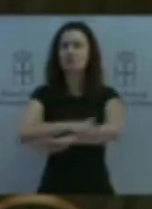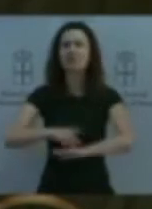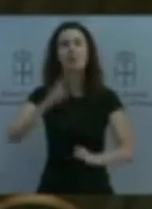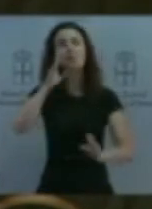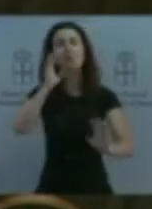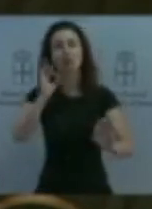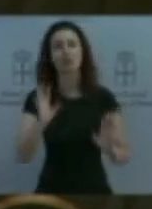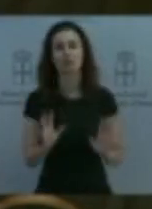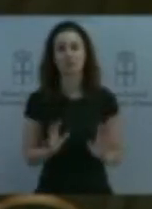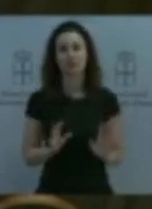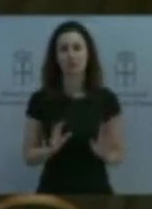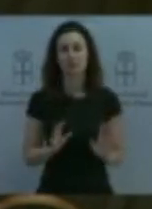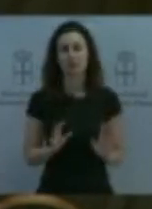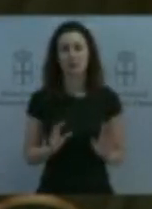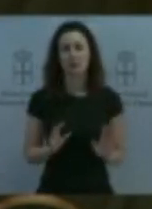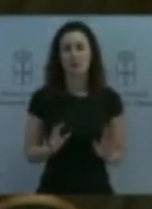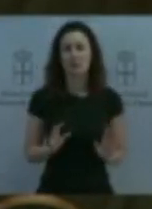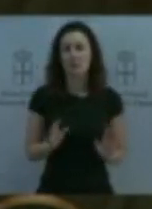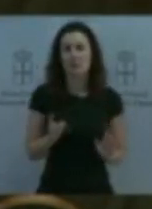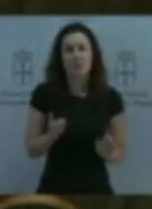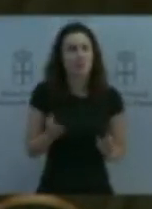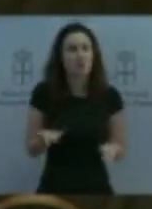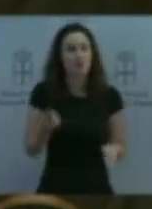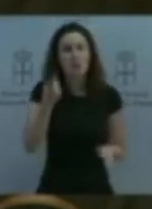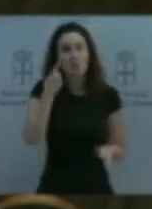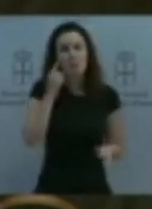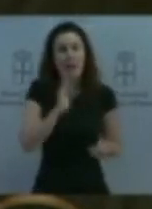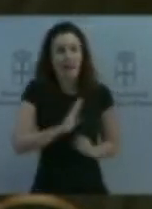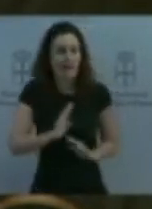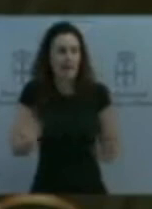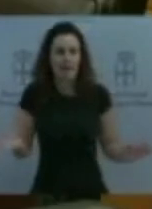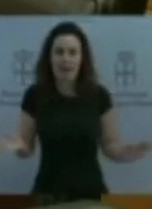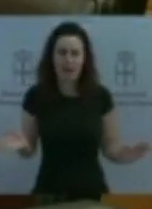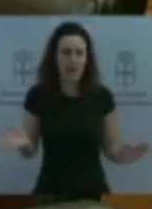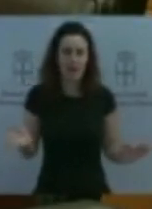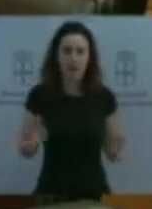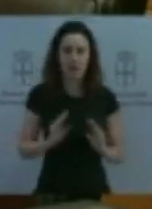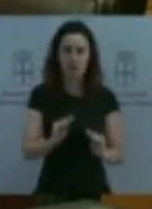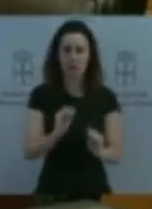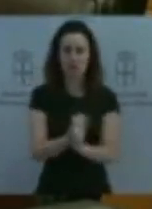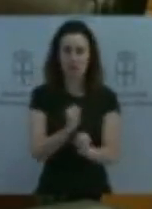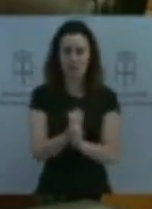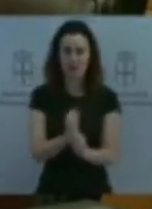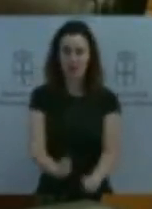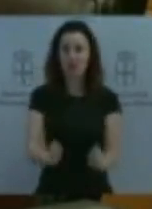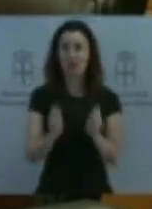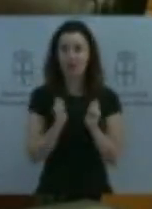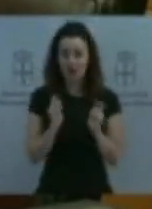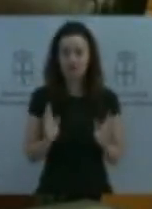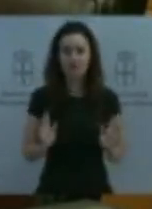en riesgo su conservación por este tipo de actividad que viene a reproducir en gran medida la actividad tradicional. Gracias, señor consejero. Y que el ocle de ribazón